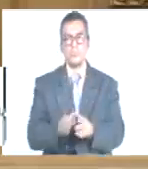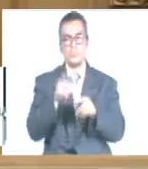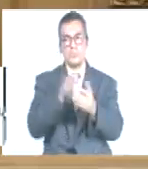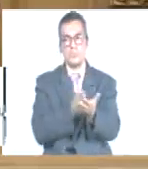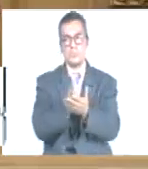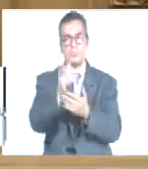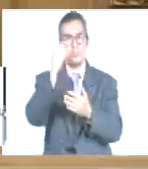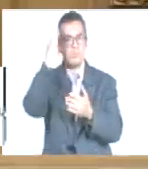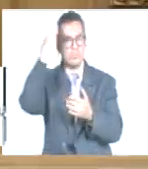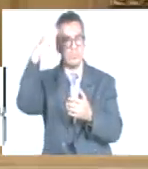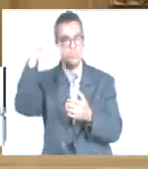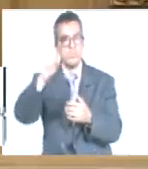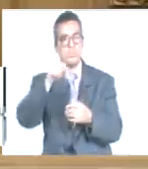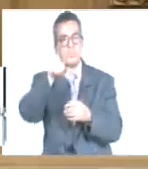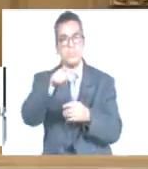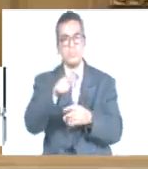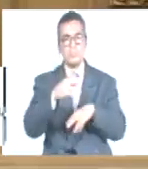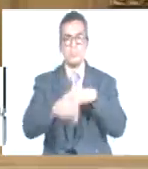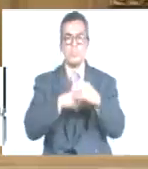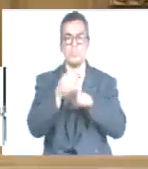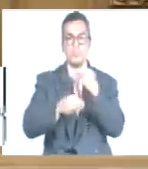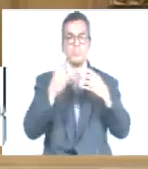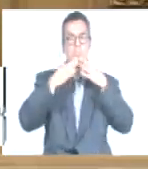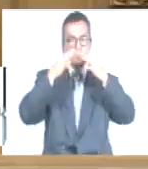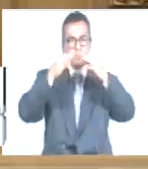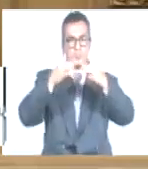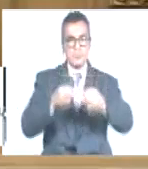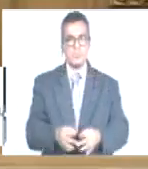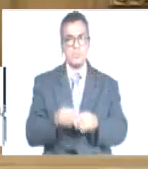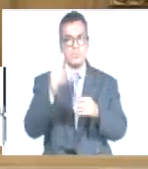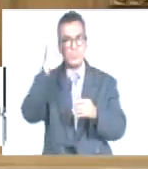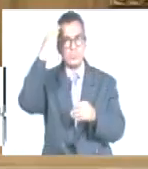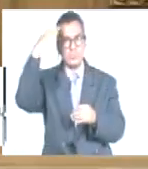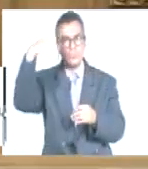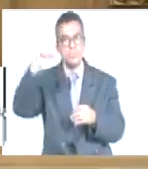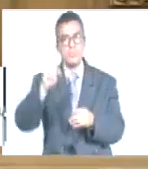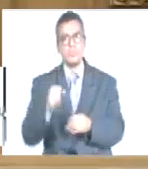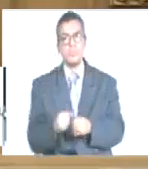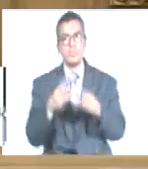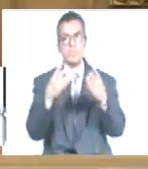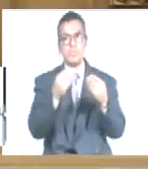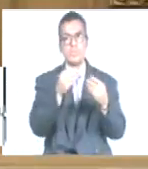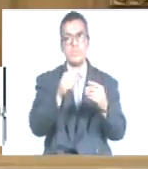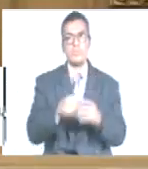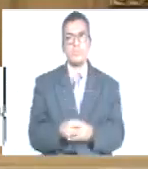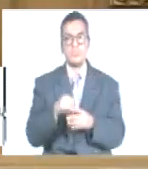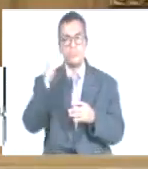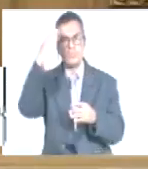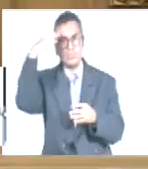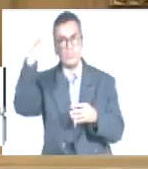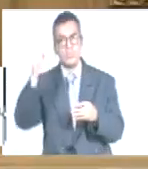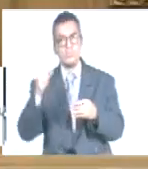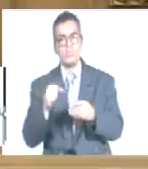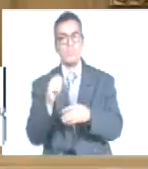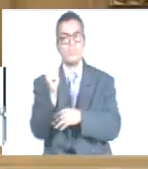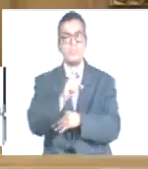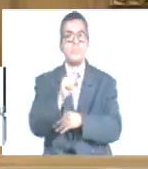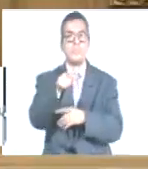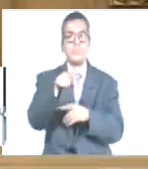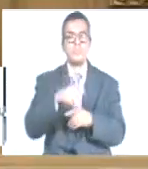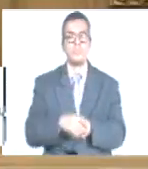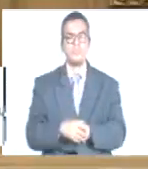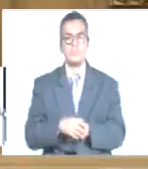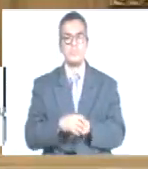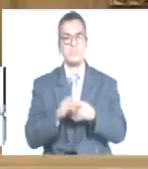seguir soñando y para seguir haciendo realidad los sueños de muchos, los sueños de los excluidos, los